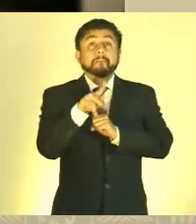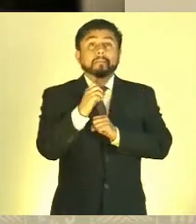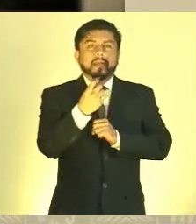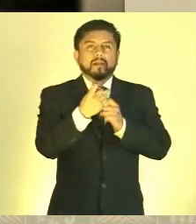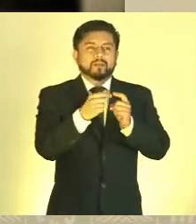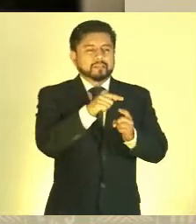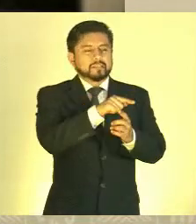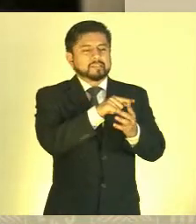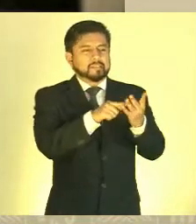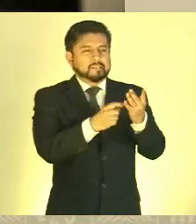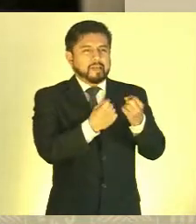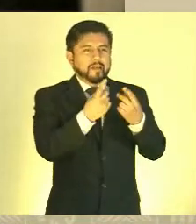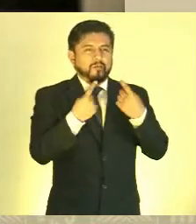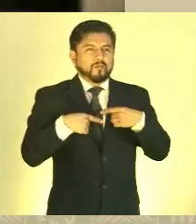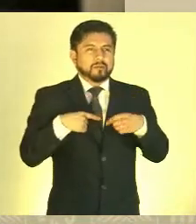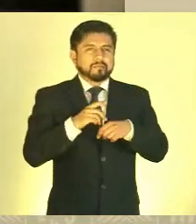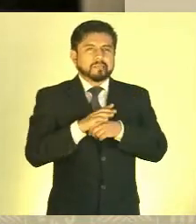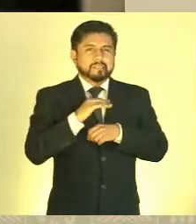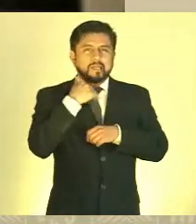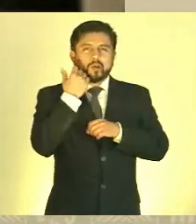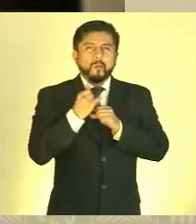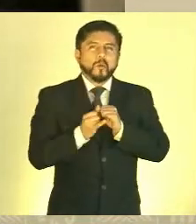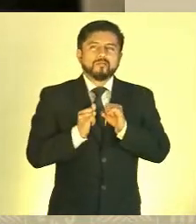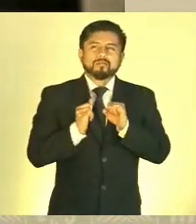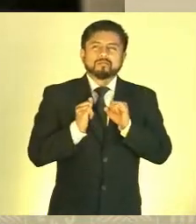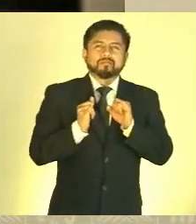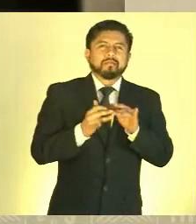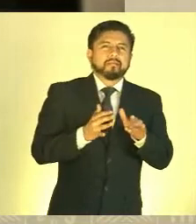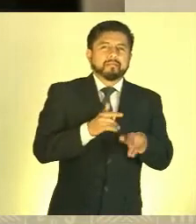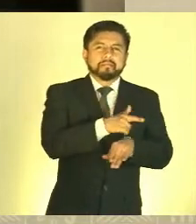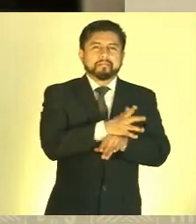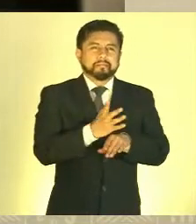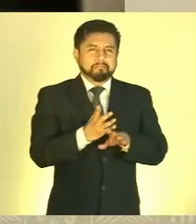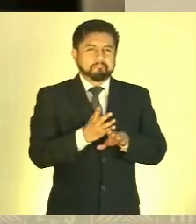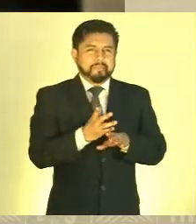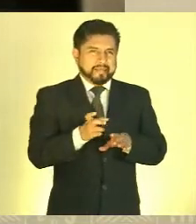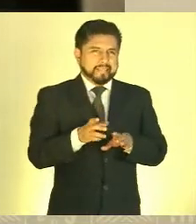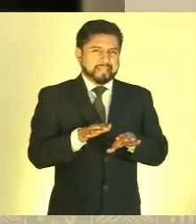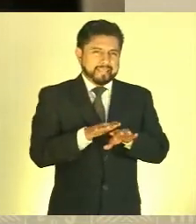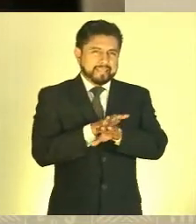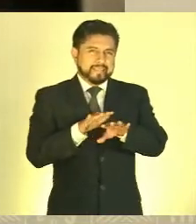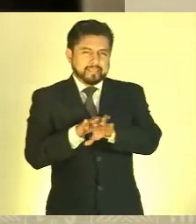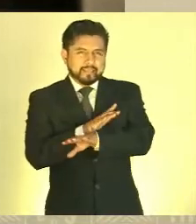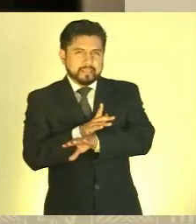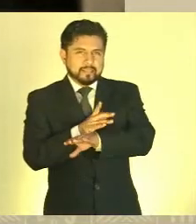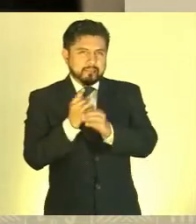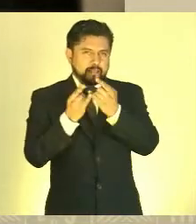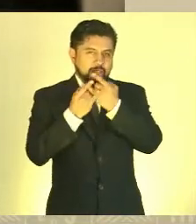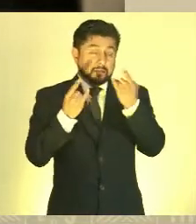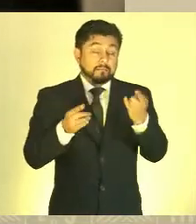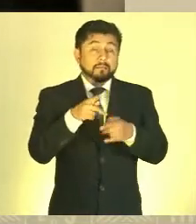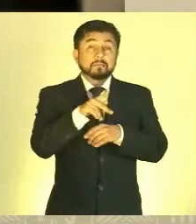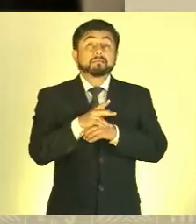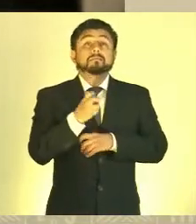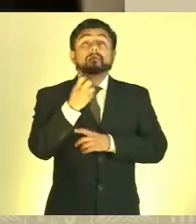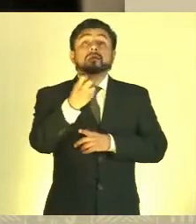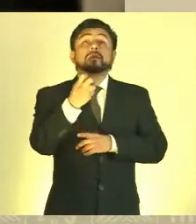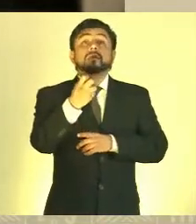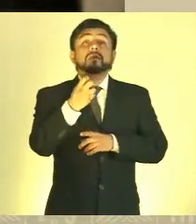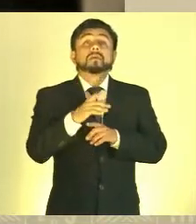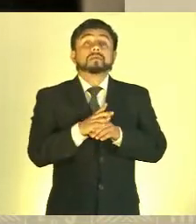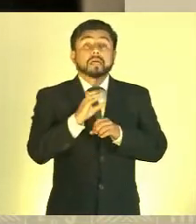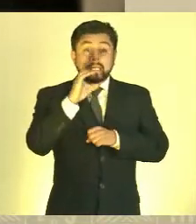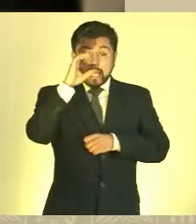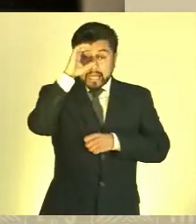los datos de los experimentos del CERN. Pero el problema es justamente ahí, porque la